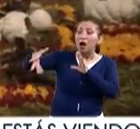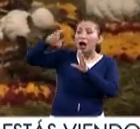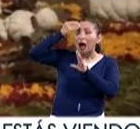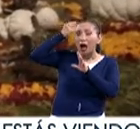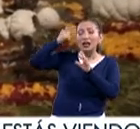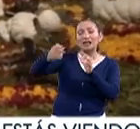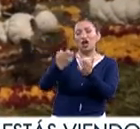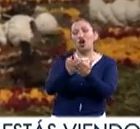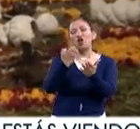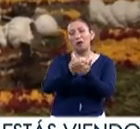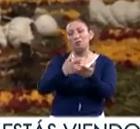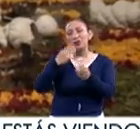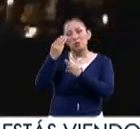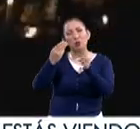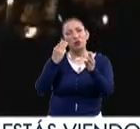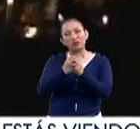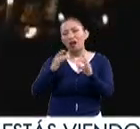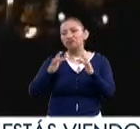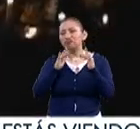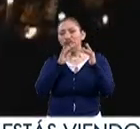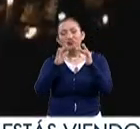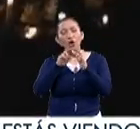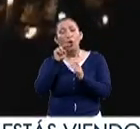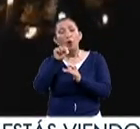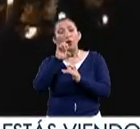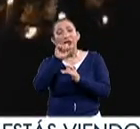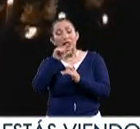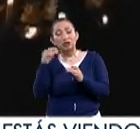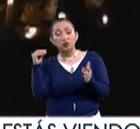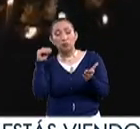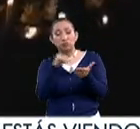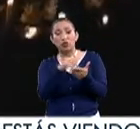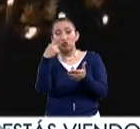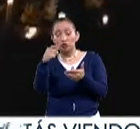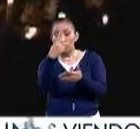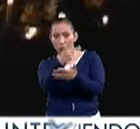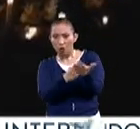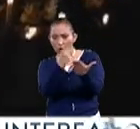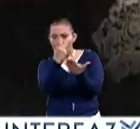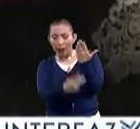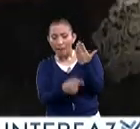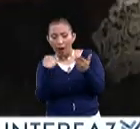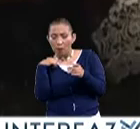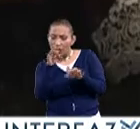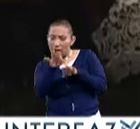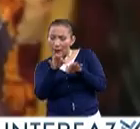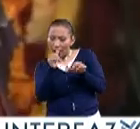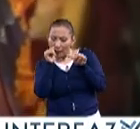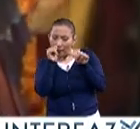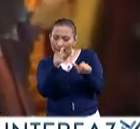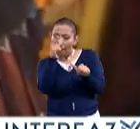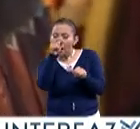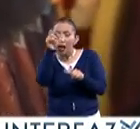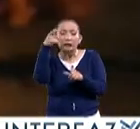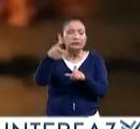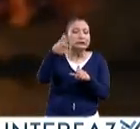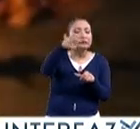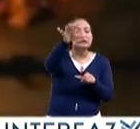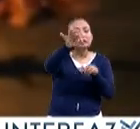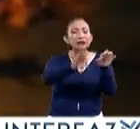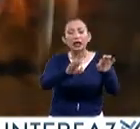la economía del mercado globalizadora, la UNESCO estableció dentro de sus programas una línea de trabajo para la